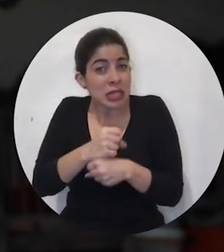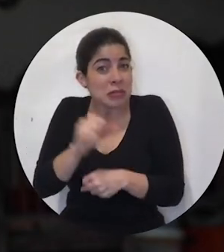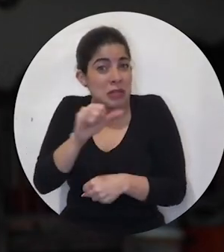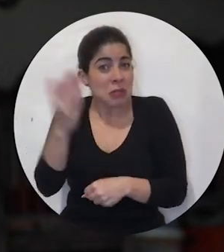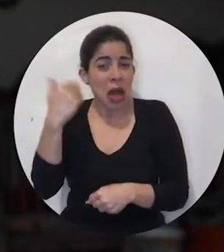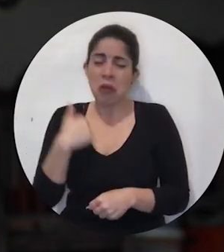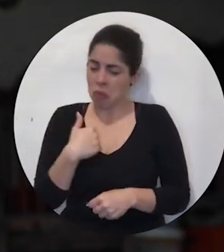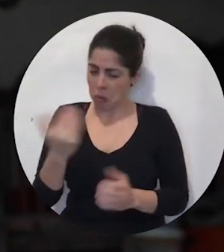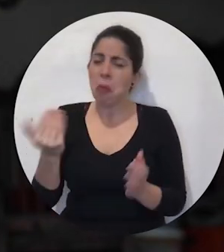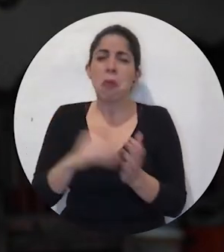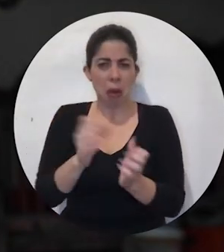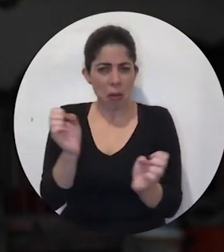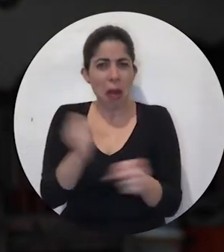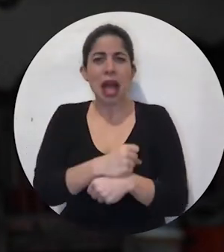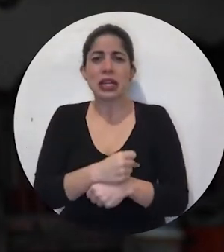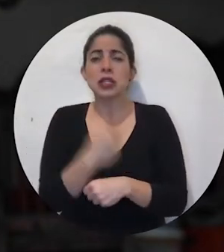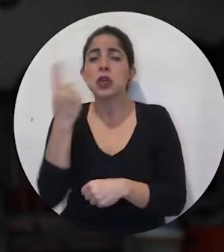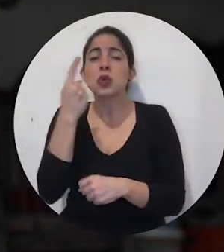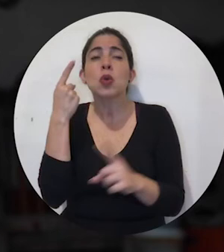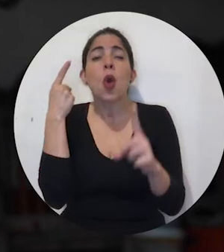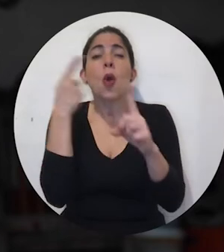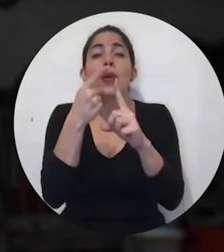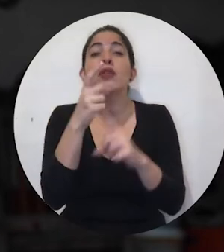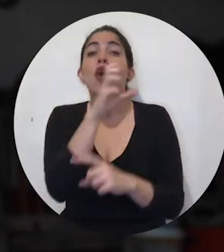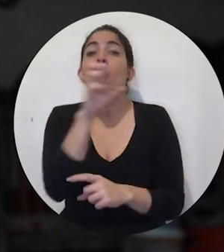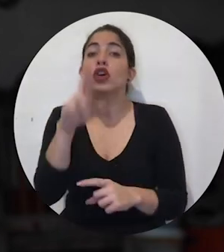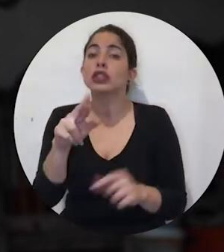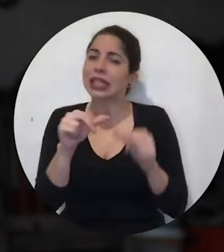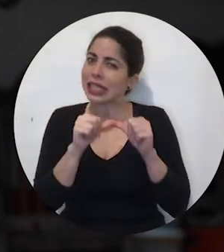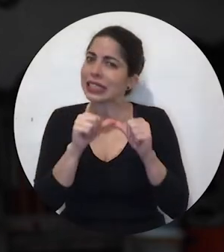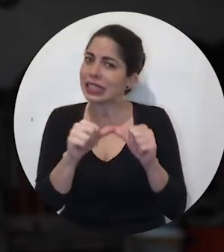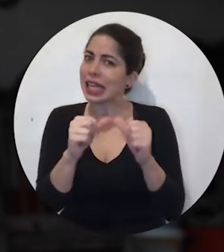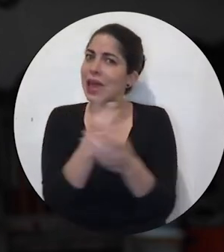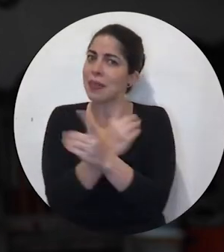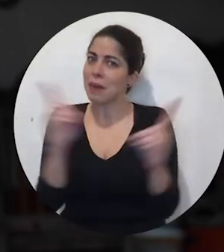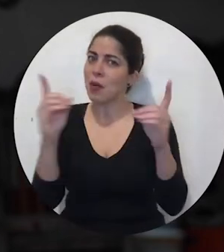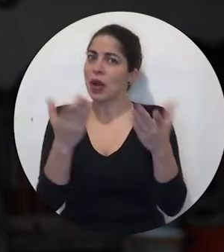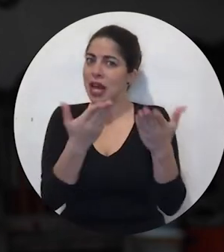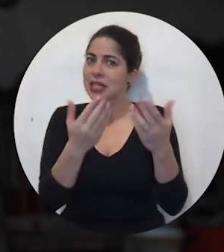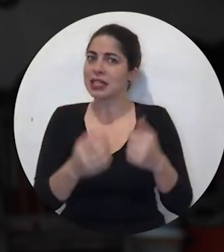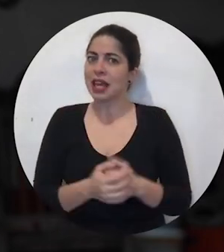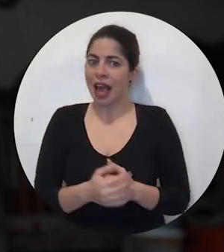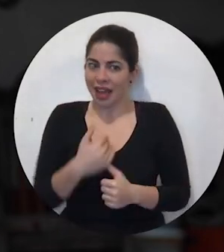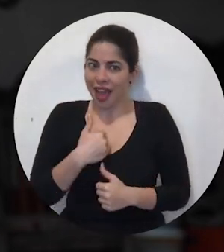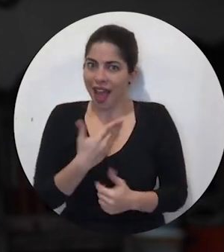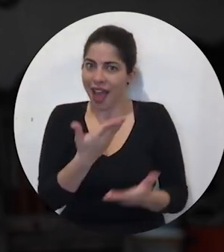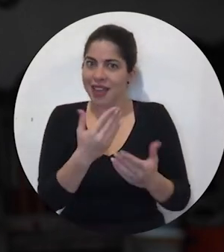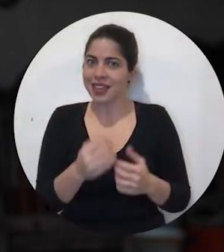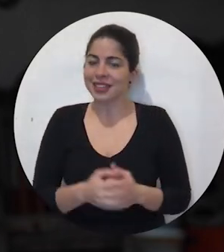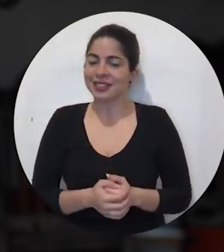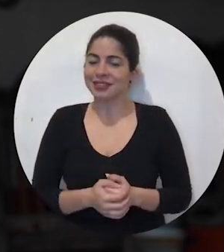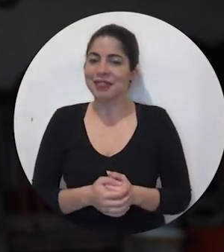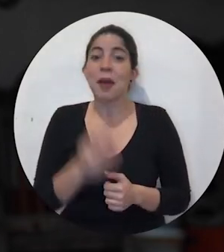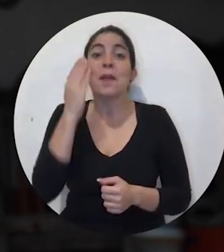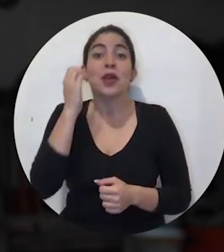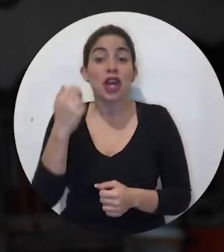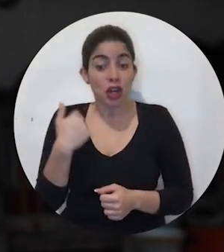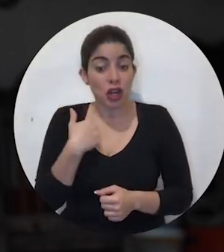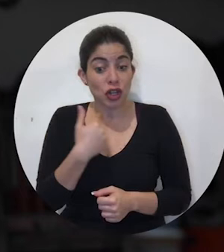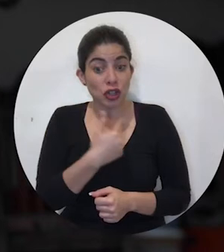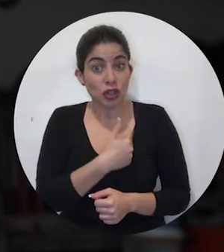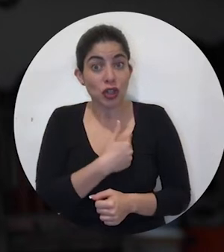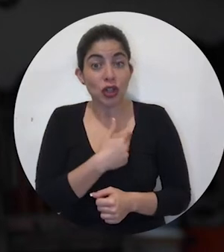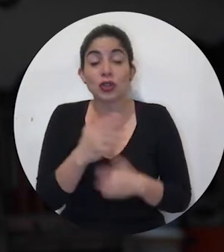las cosas que hicimos, las volvemos a hacer, con tal de que Costa Rica siga con la democracia que tenemos,